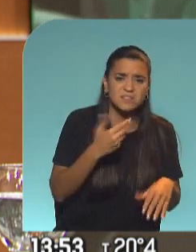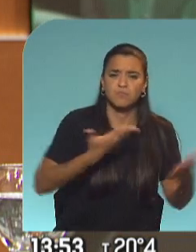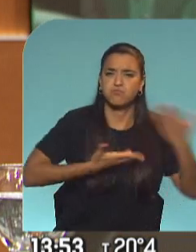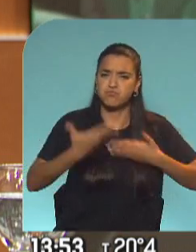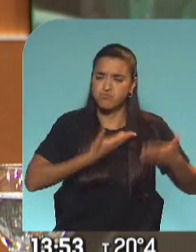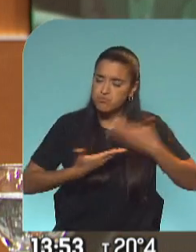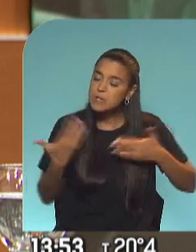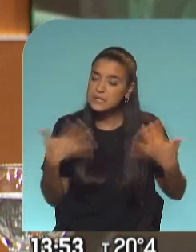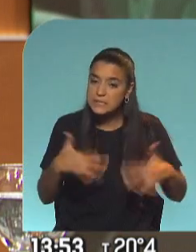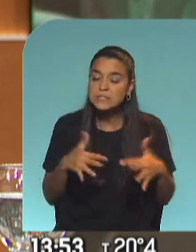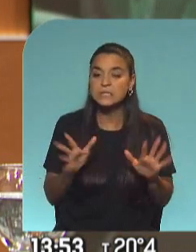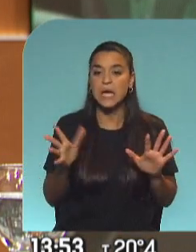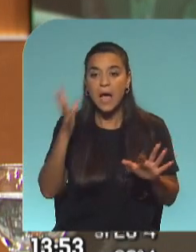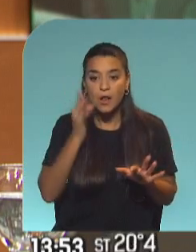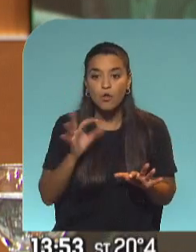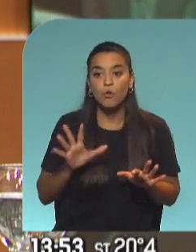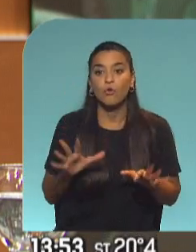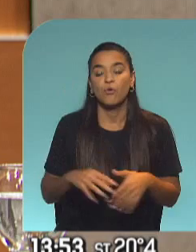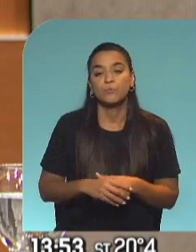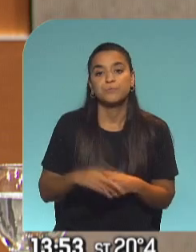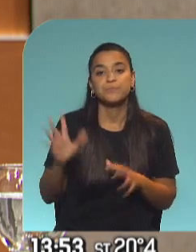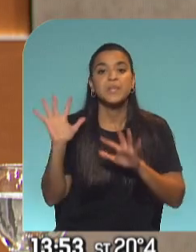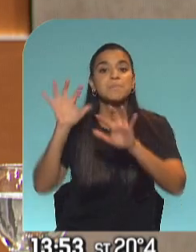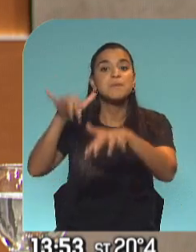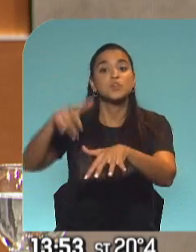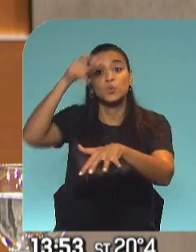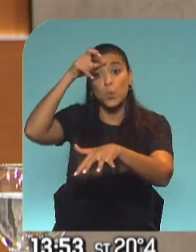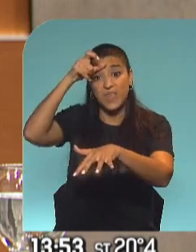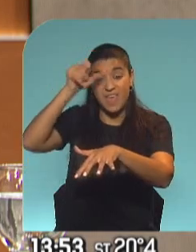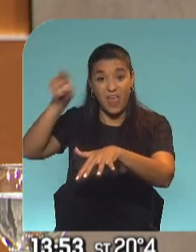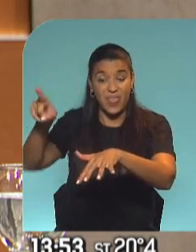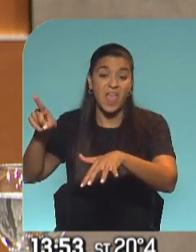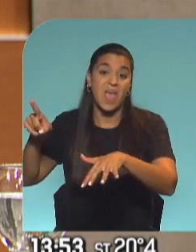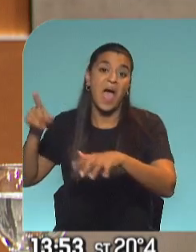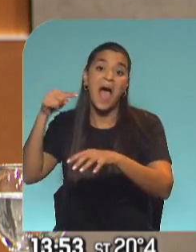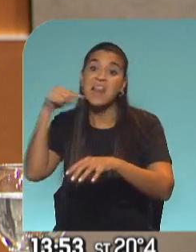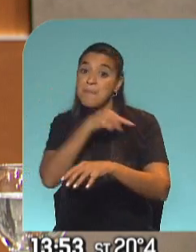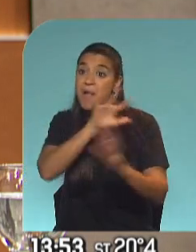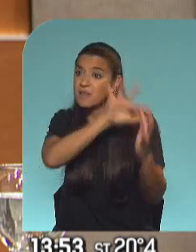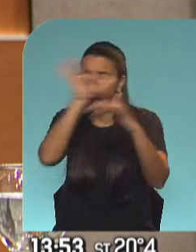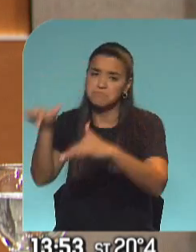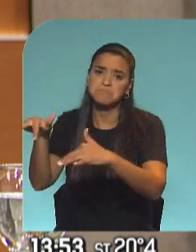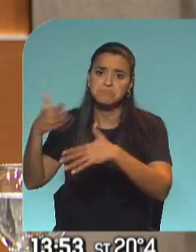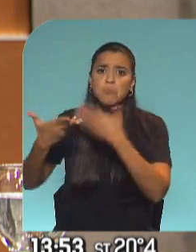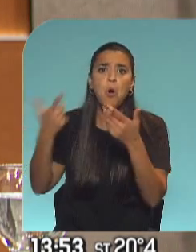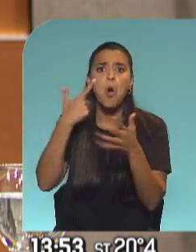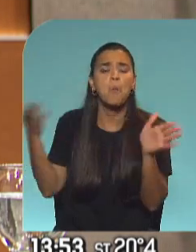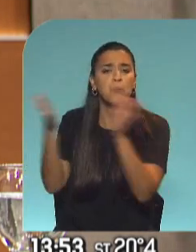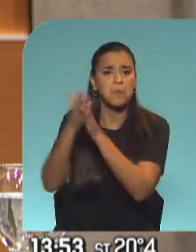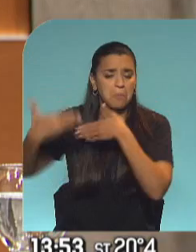de eso. Quiero decir, es algo que tiene, por ejemplo, la inmigración turca en Alemania es una inmigración que se ha asimilado, que convive de una